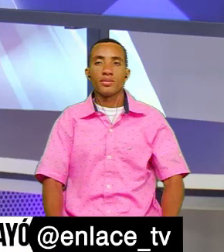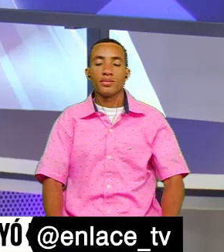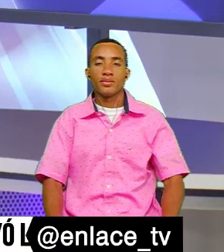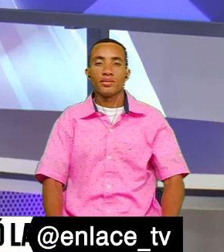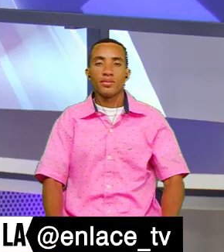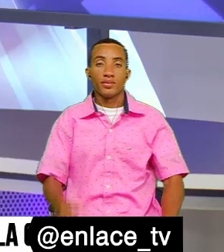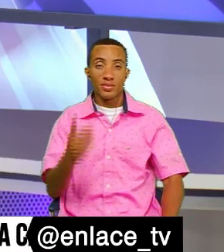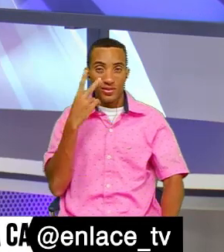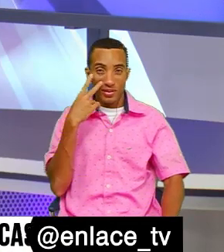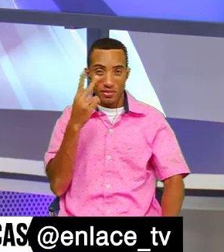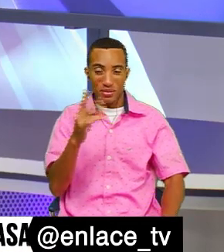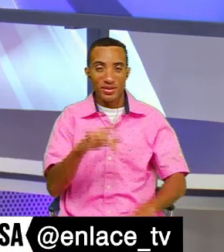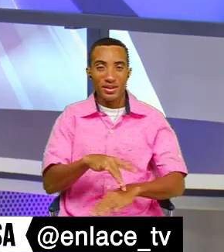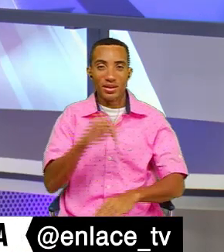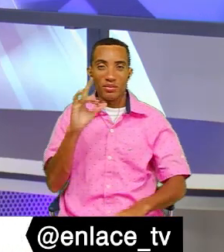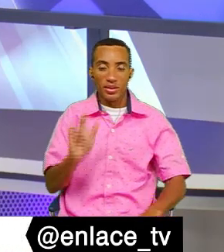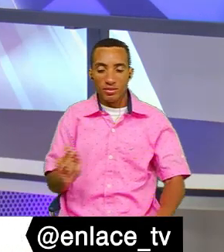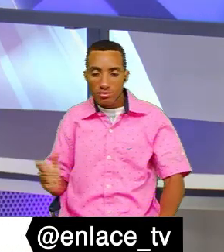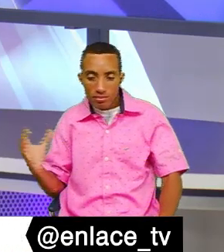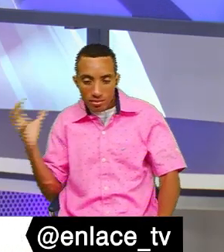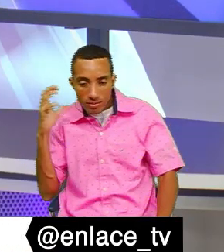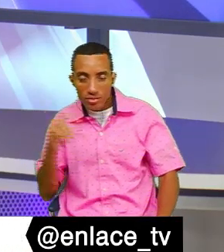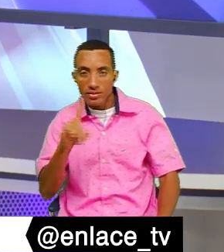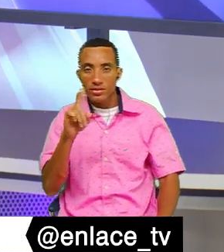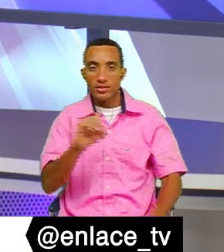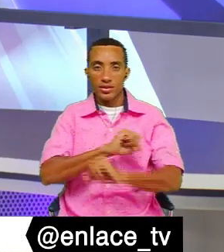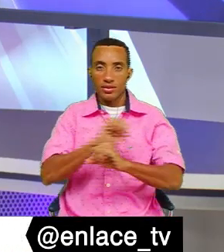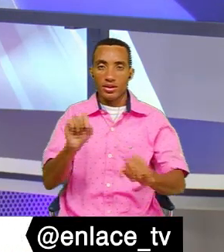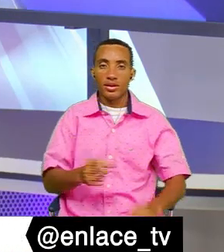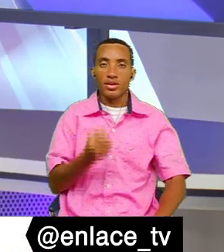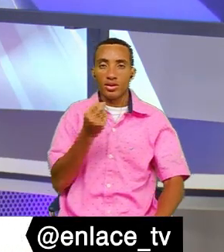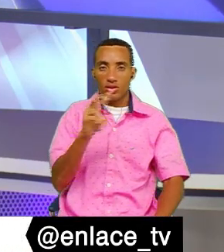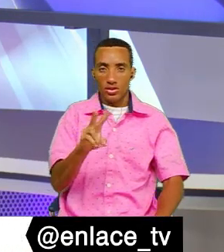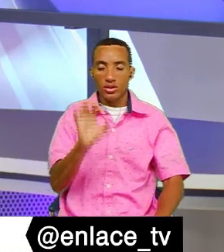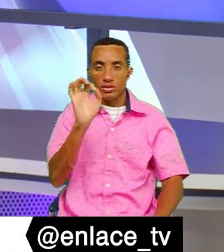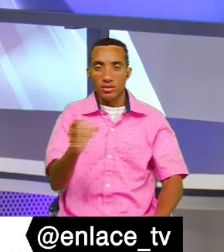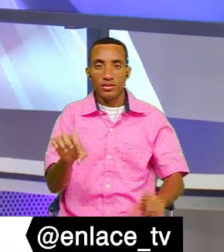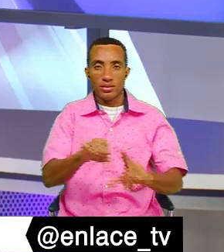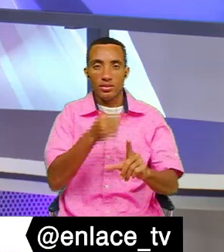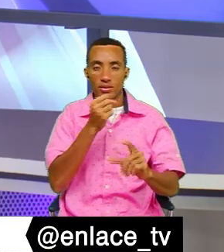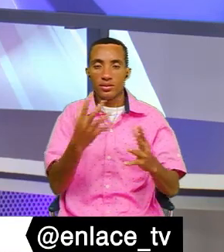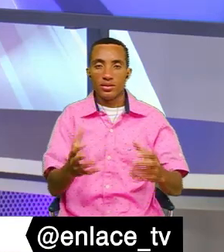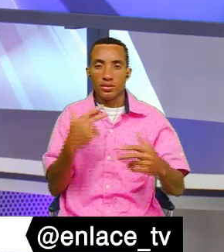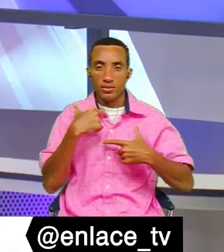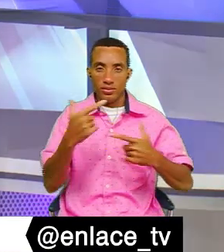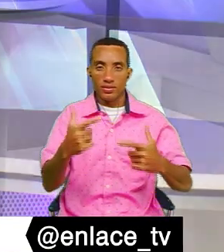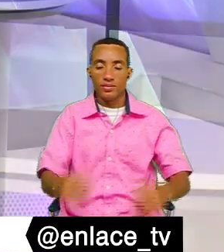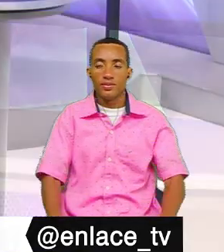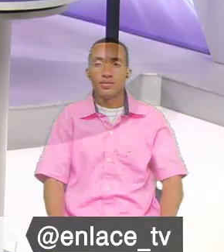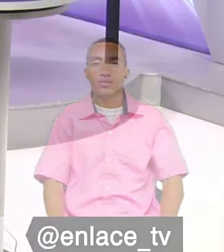vemos muy temprano en Enlace Radio 6 AM y a mediodía con una nueva emisión de Enlace Noticias, lo que usted quiere ver. Feliz noche.